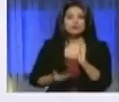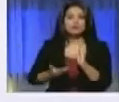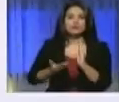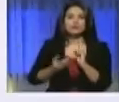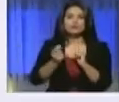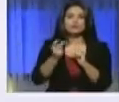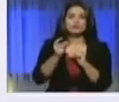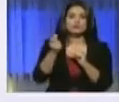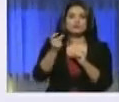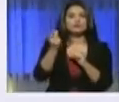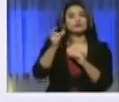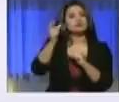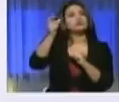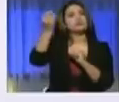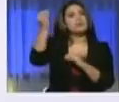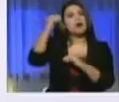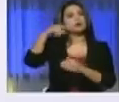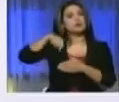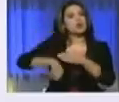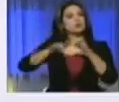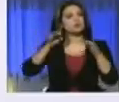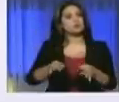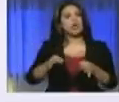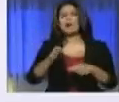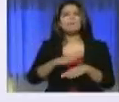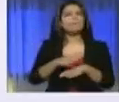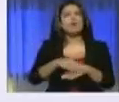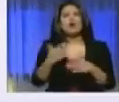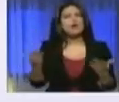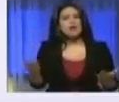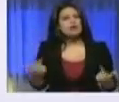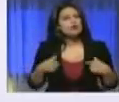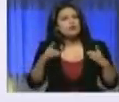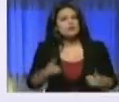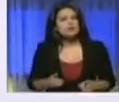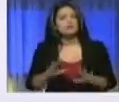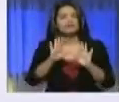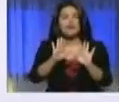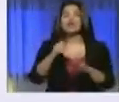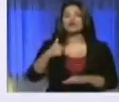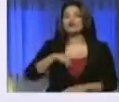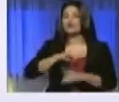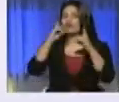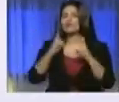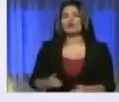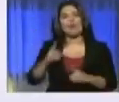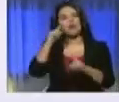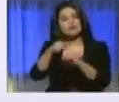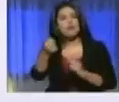¿Por qué? Porque hay una política en defensa de los trabajadores y autónoma, independiente del país.